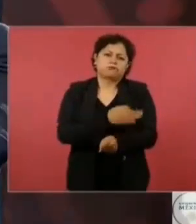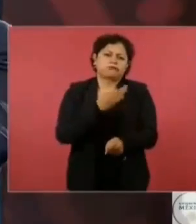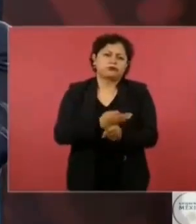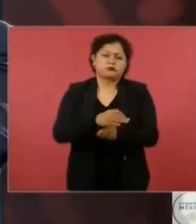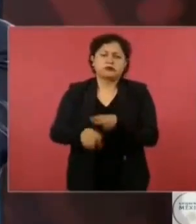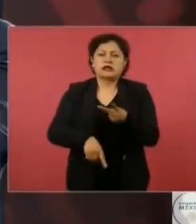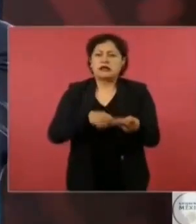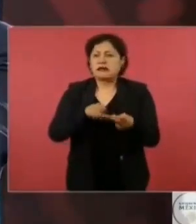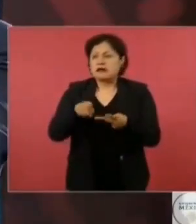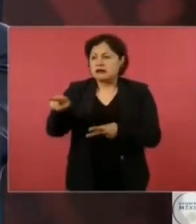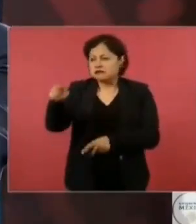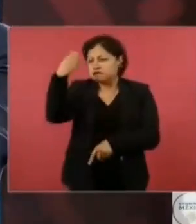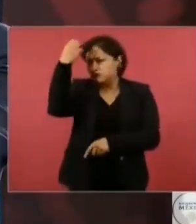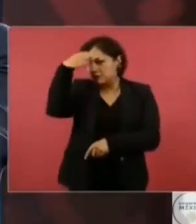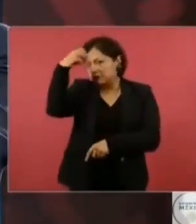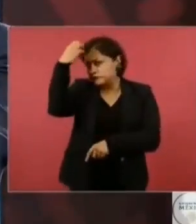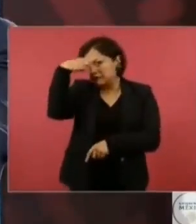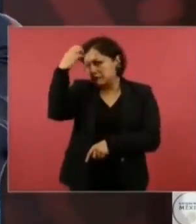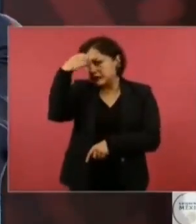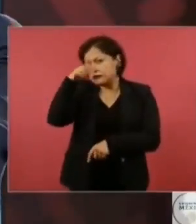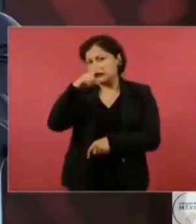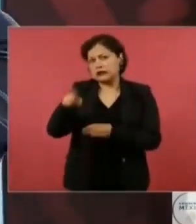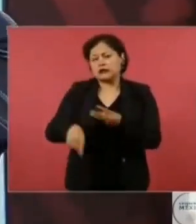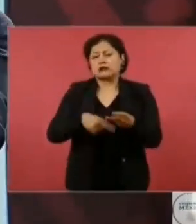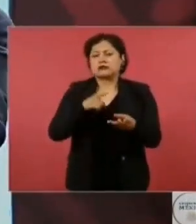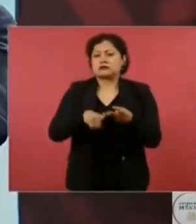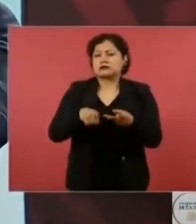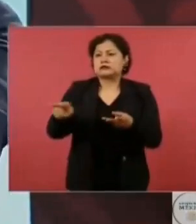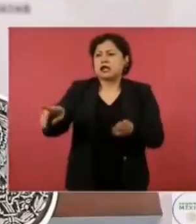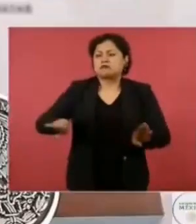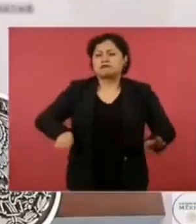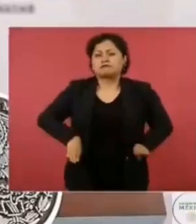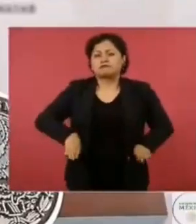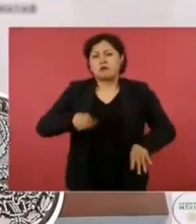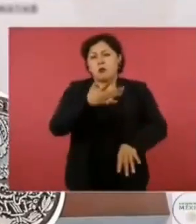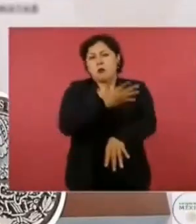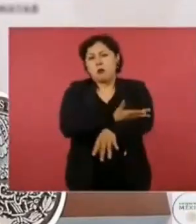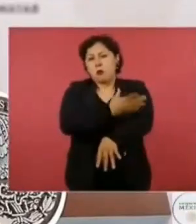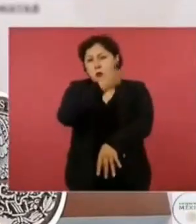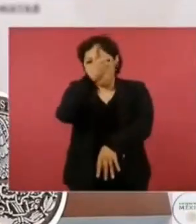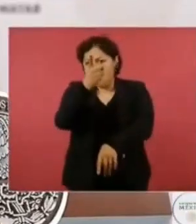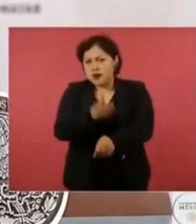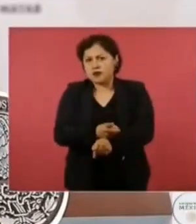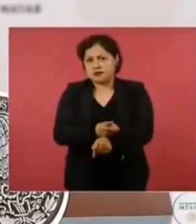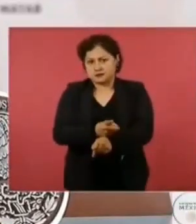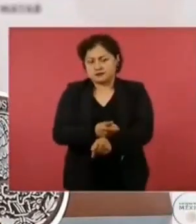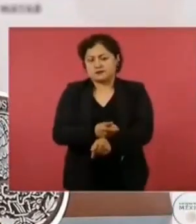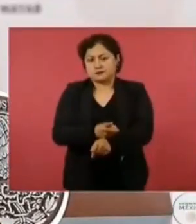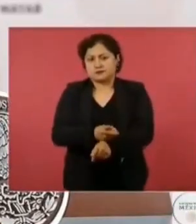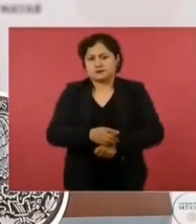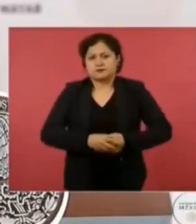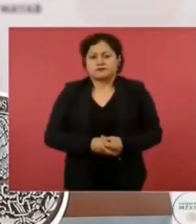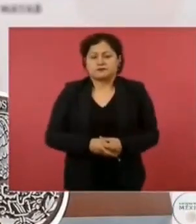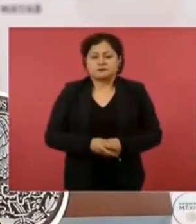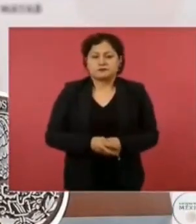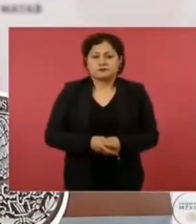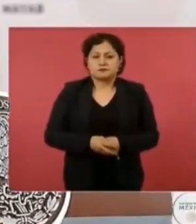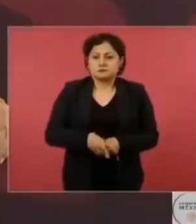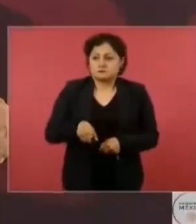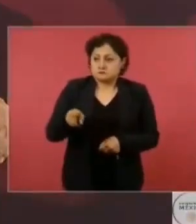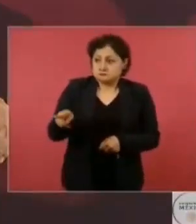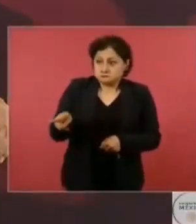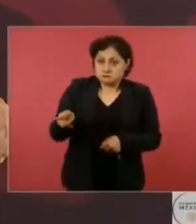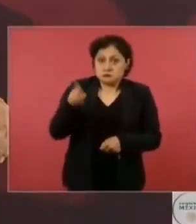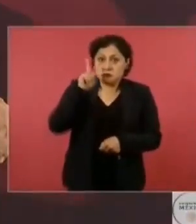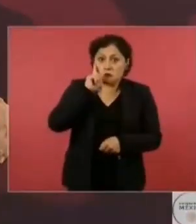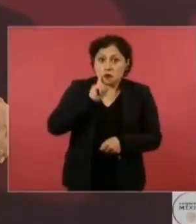presidenta, la virtual presidenta electa Claudia Sheinbaum Pardo, respecto de cómo debería de llamarse este día.